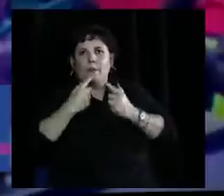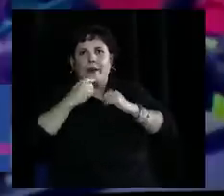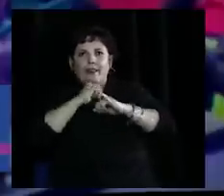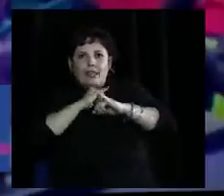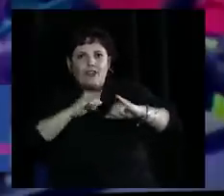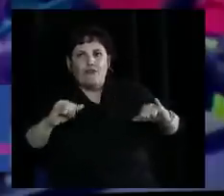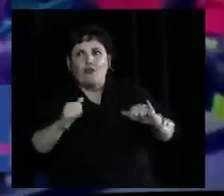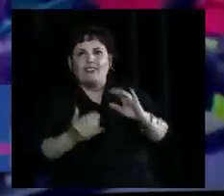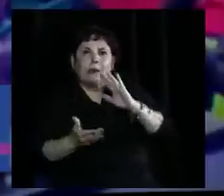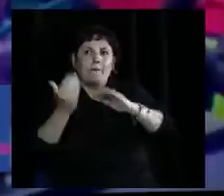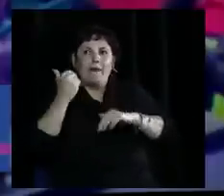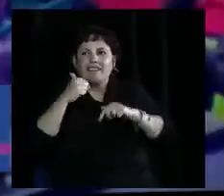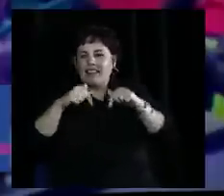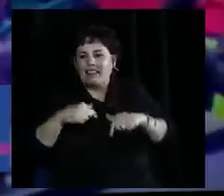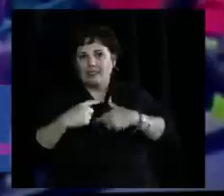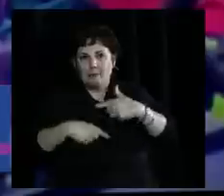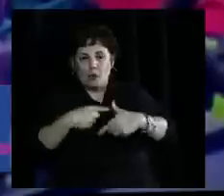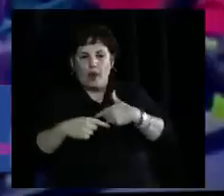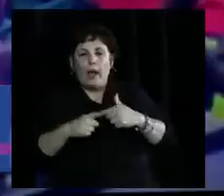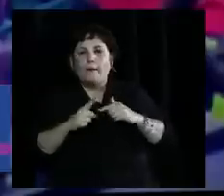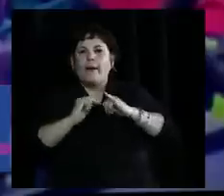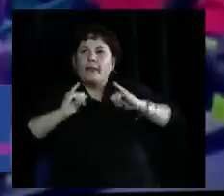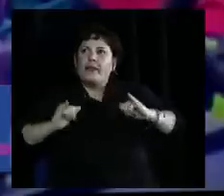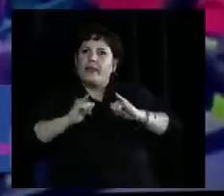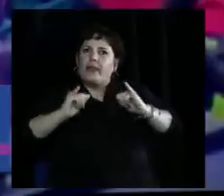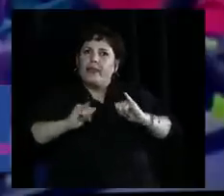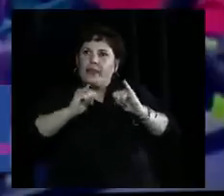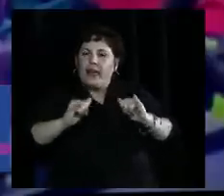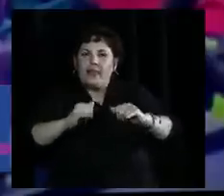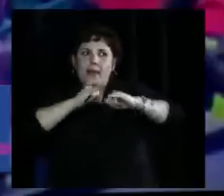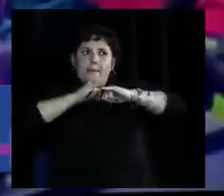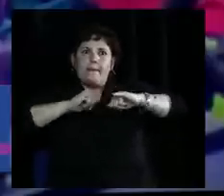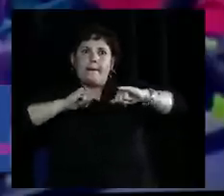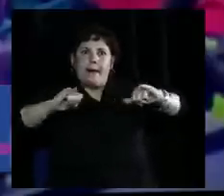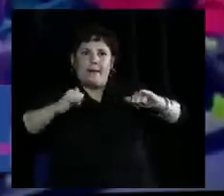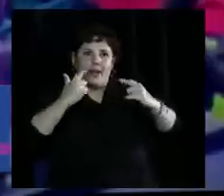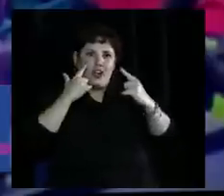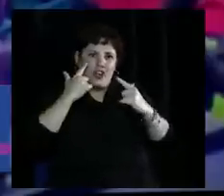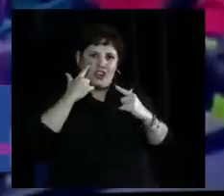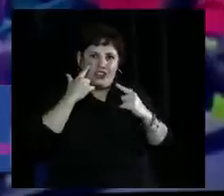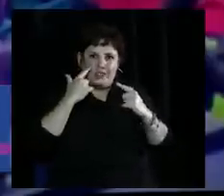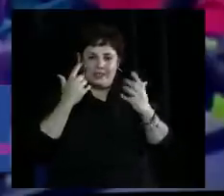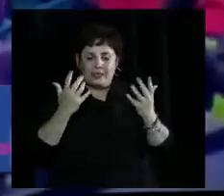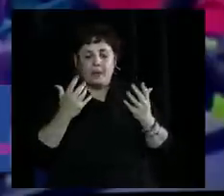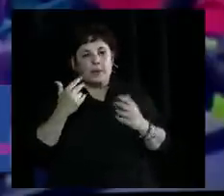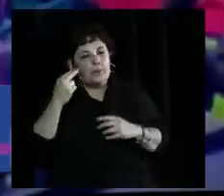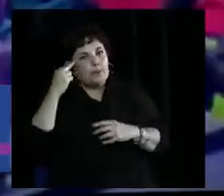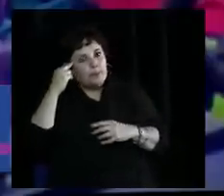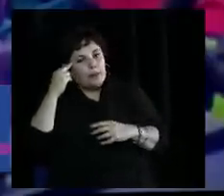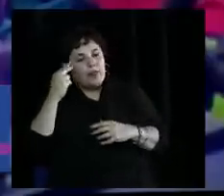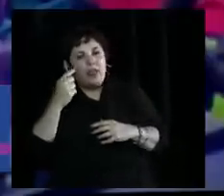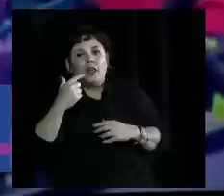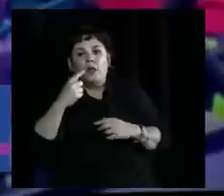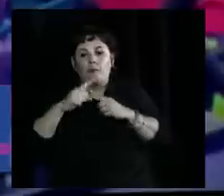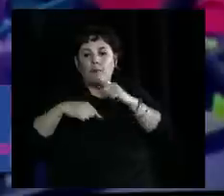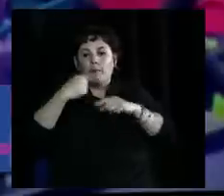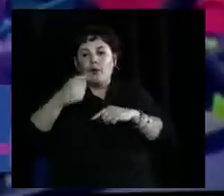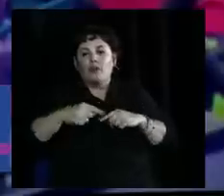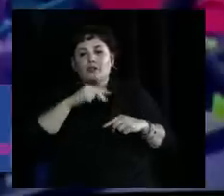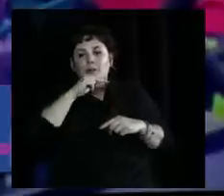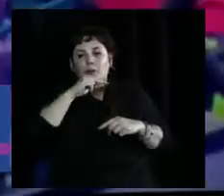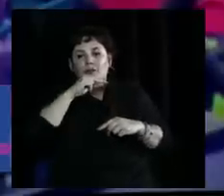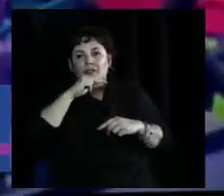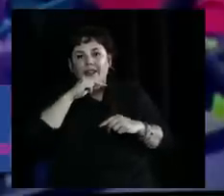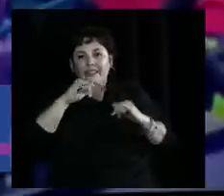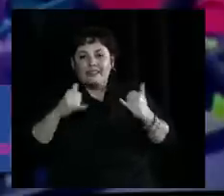difundir la existencia de este programa para que cada día nos conozca más gente. Te recuerdo que el próximo viernes